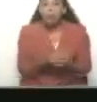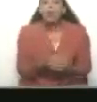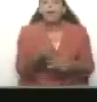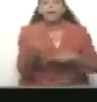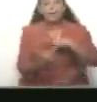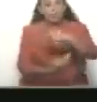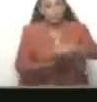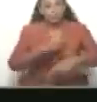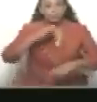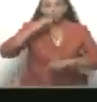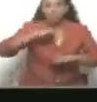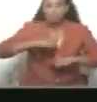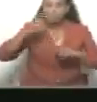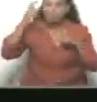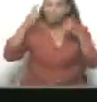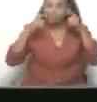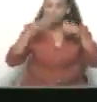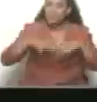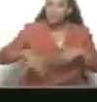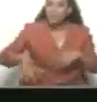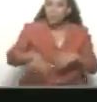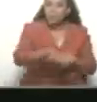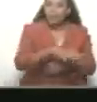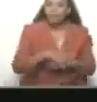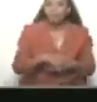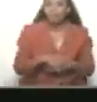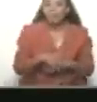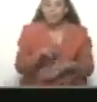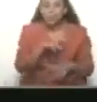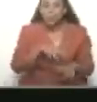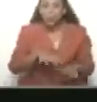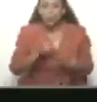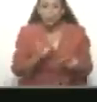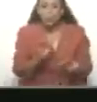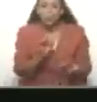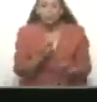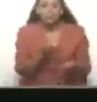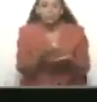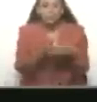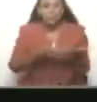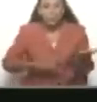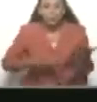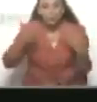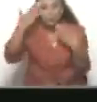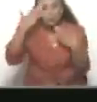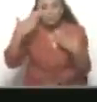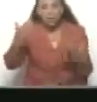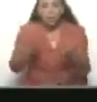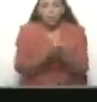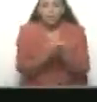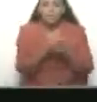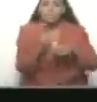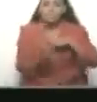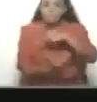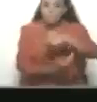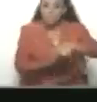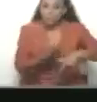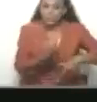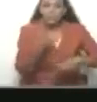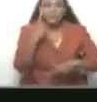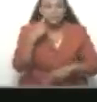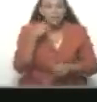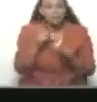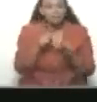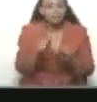Revolución por eso desde el municipio Bolívar de mi comunidad América Le traigo a usted de verdad un saludo solidario revolucionario Y que